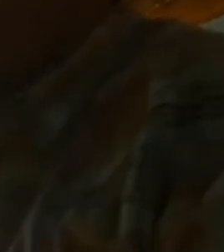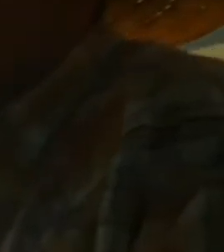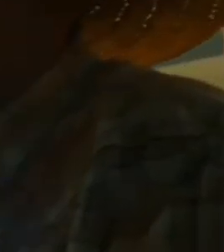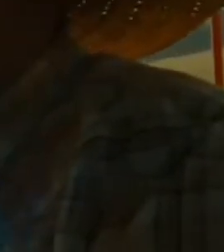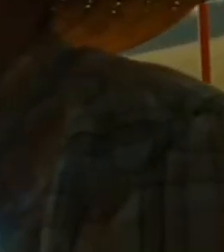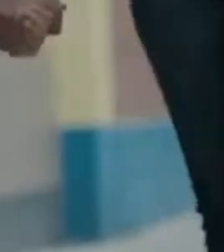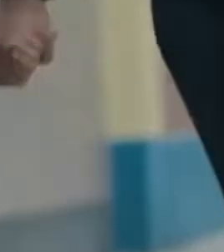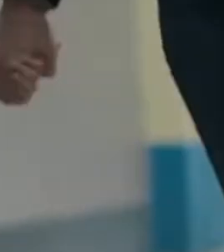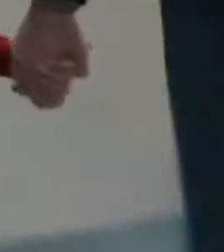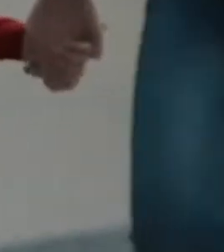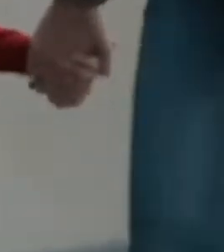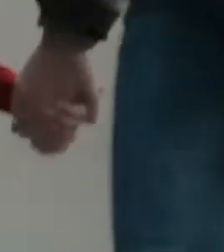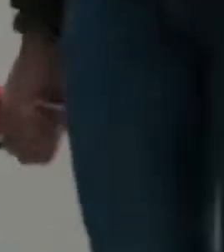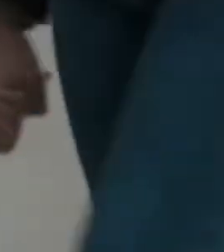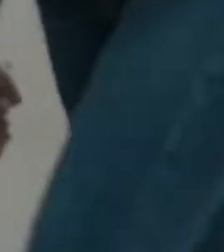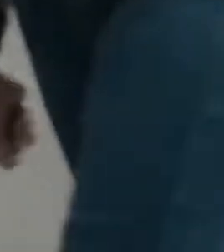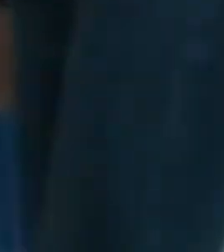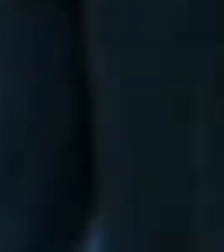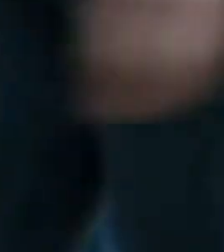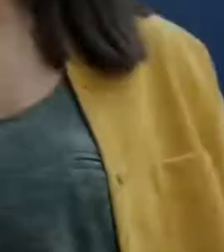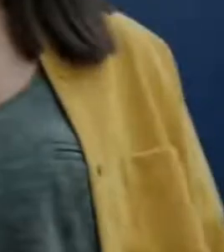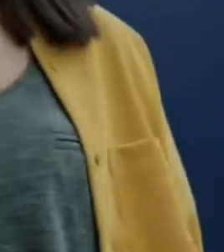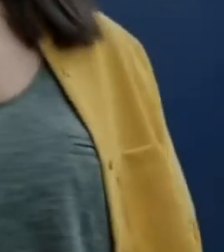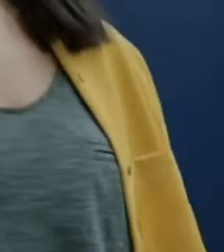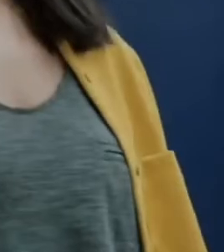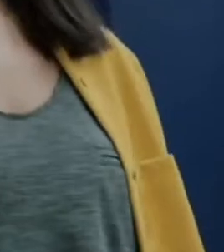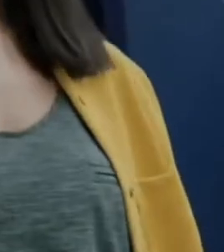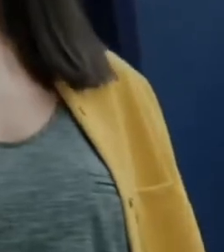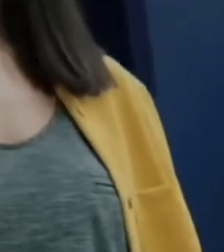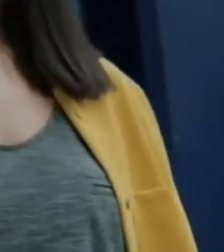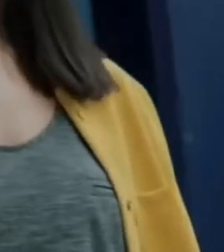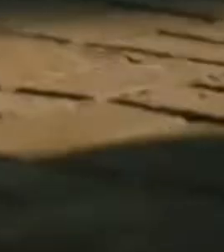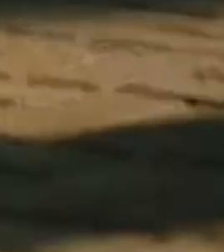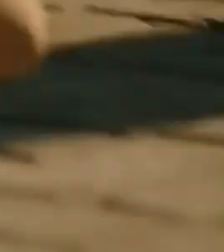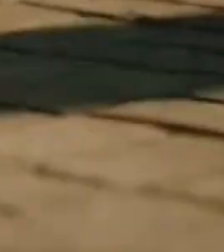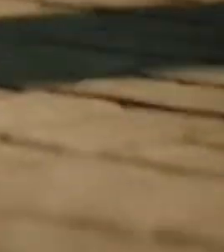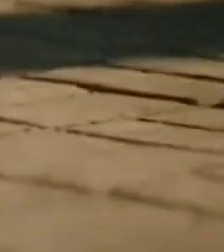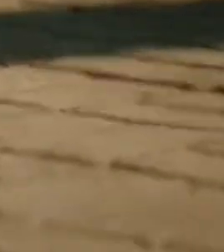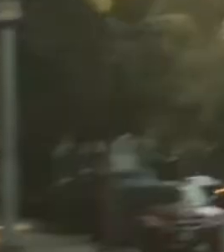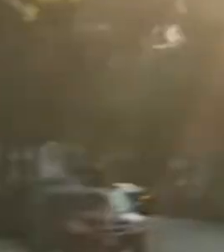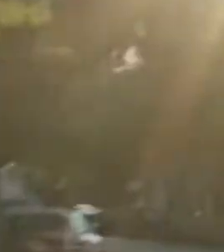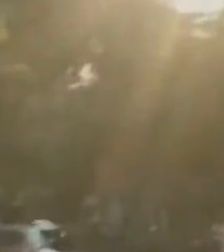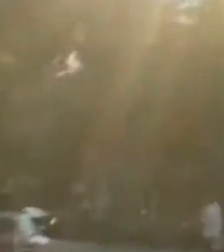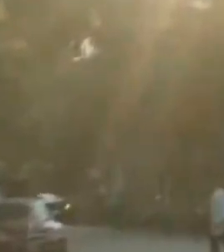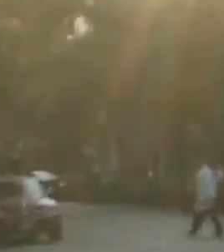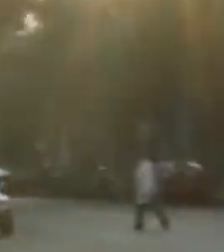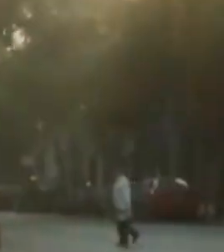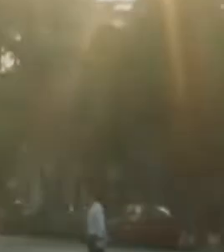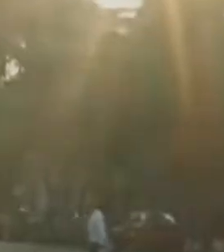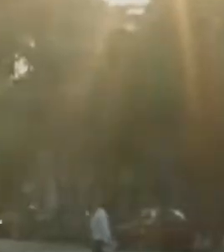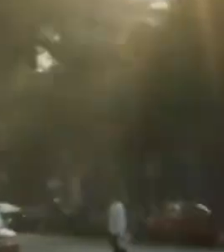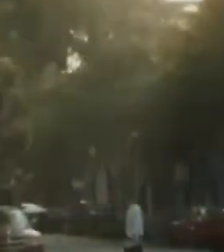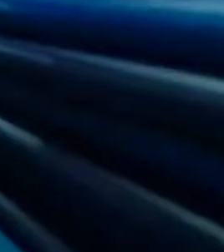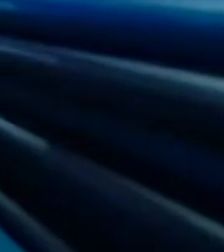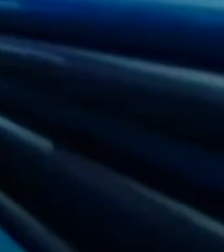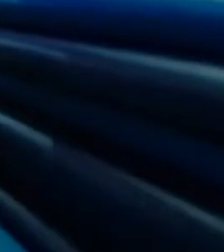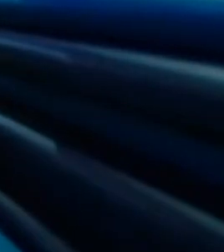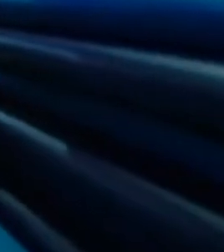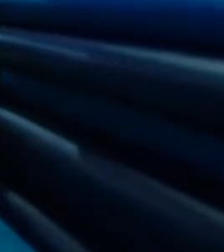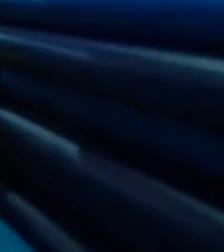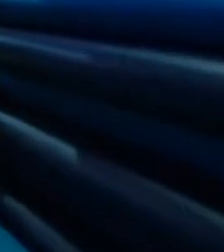se levanta su futuro. Y es que los trabajadores mexicanos estamos hechos de un material único: